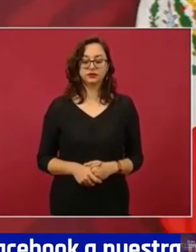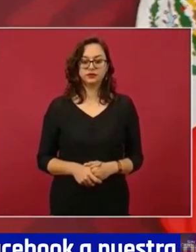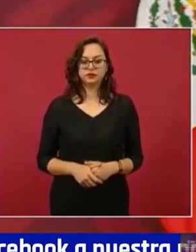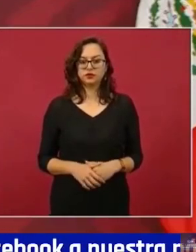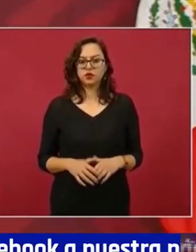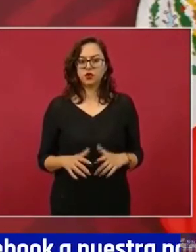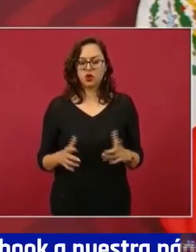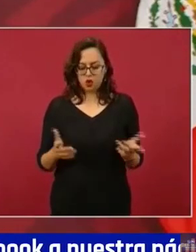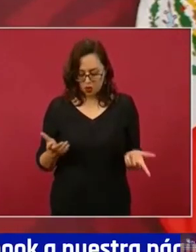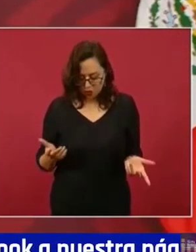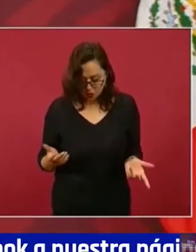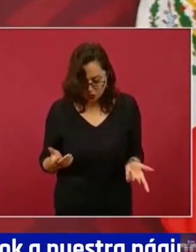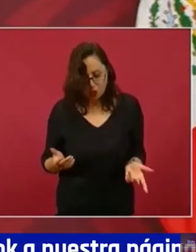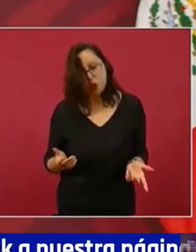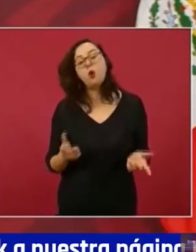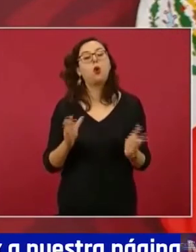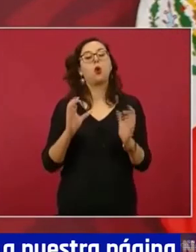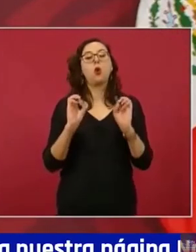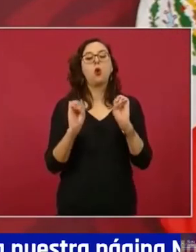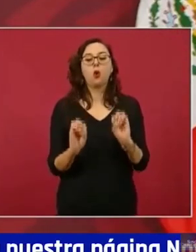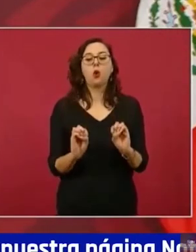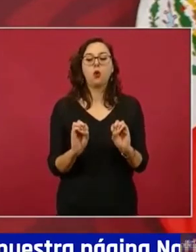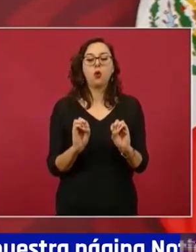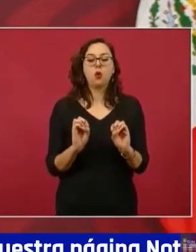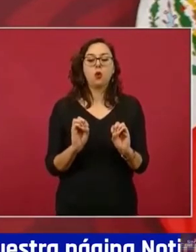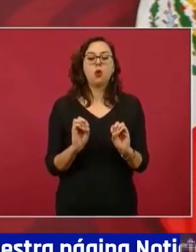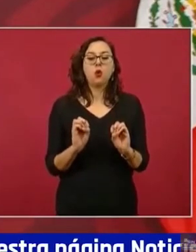leído un reportaje del Reforma